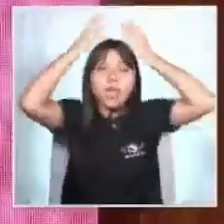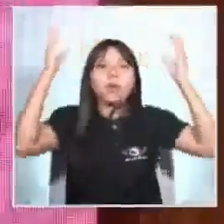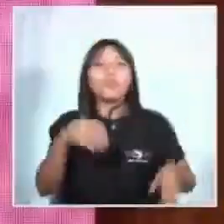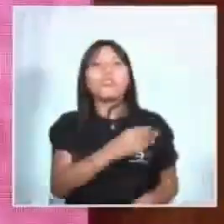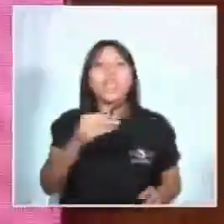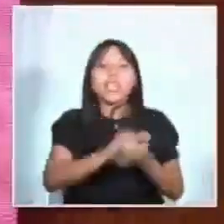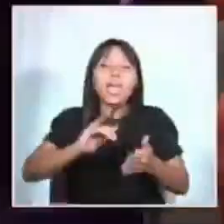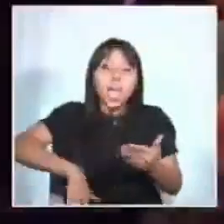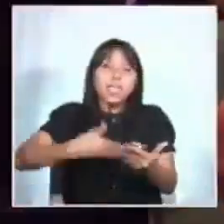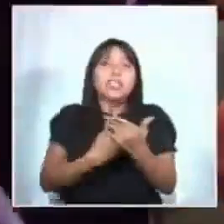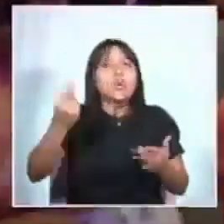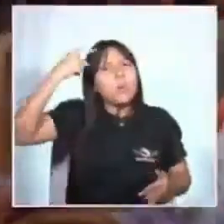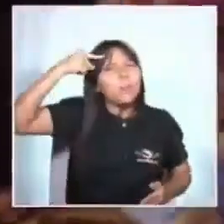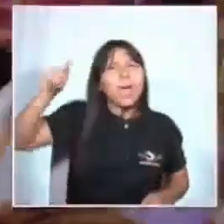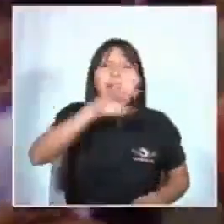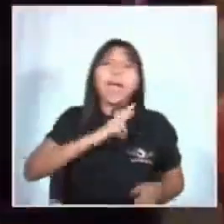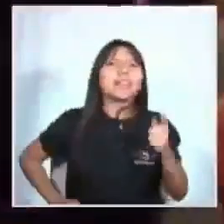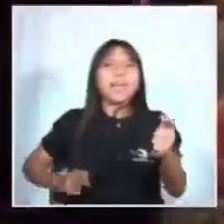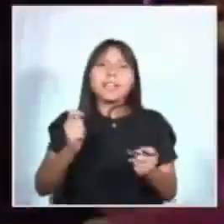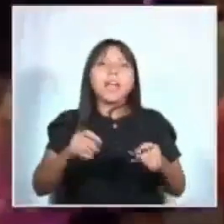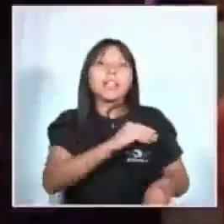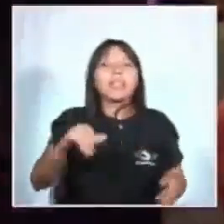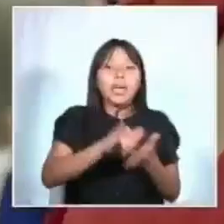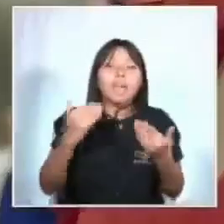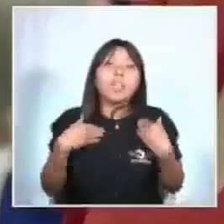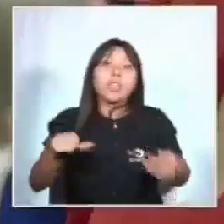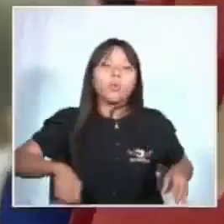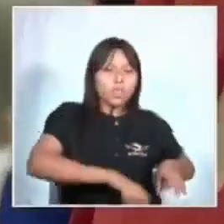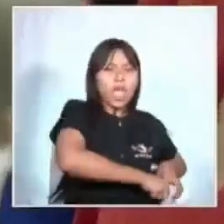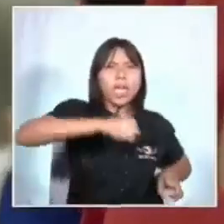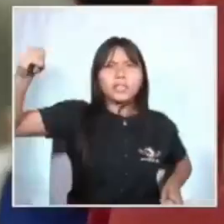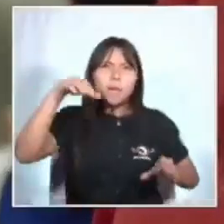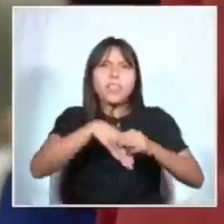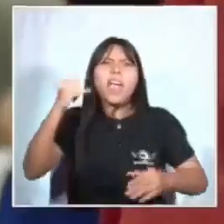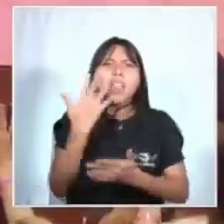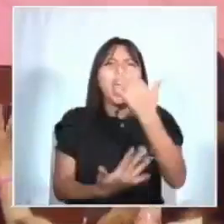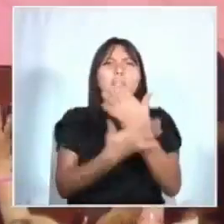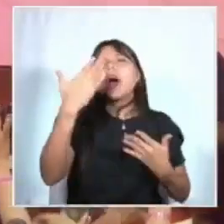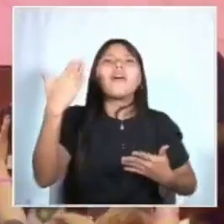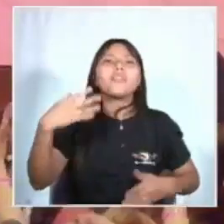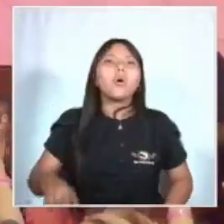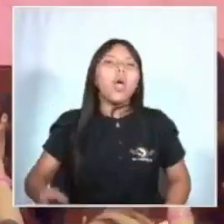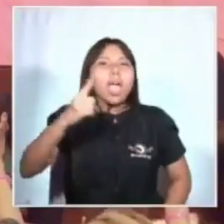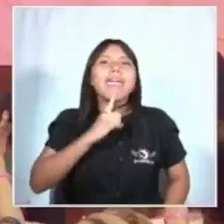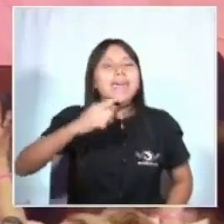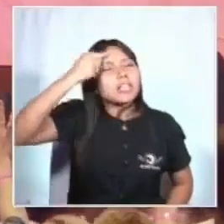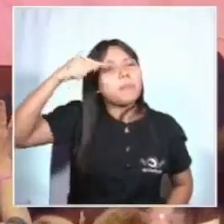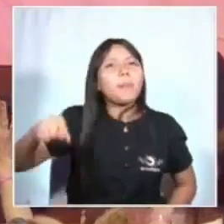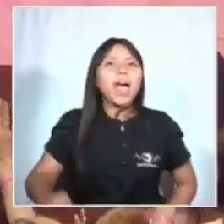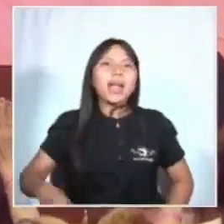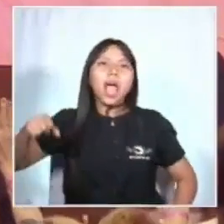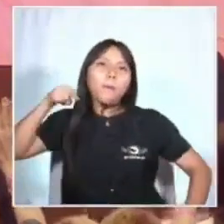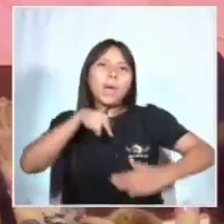para reinar, o que tiene una espada en la mano y que a usted le ungieron para decapitar gigantes, y usted no